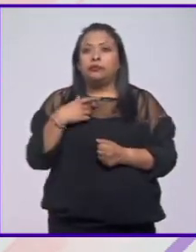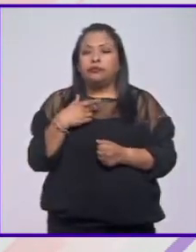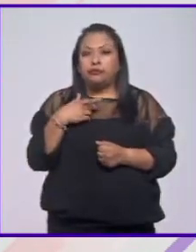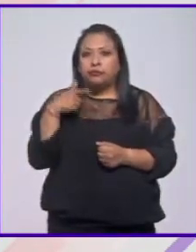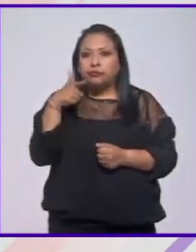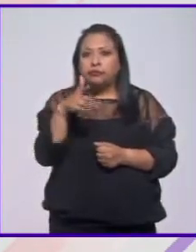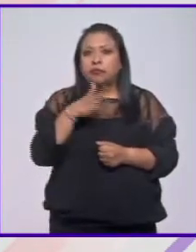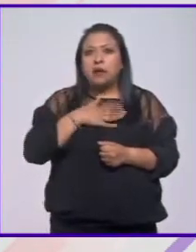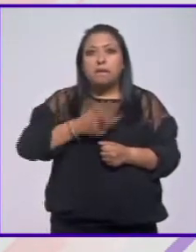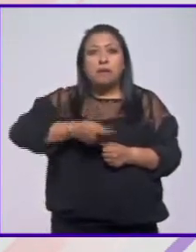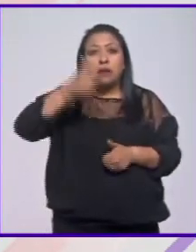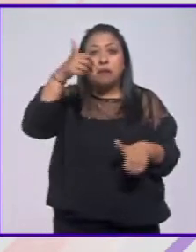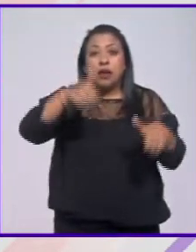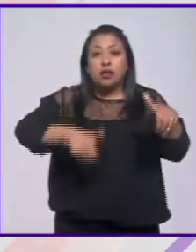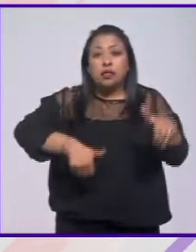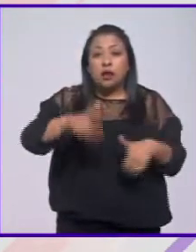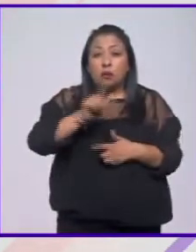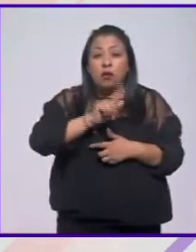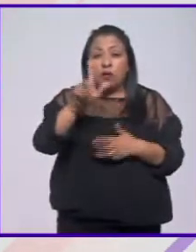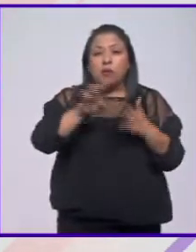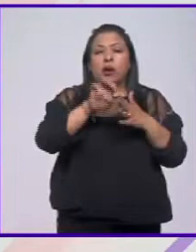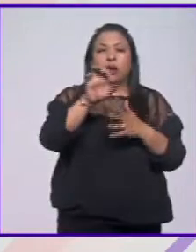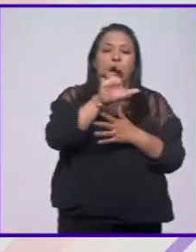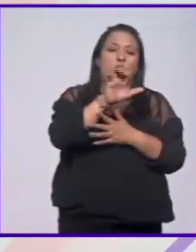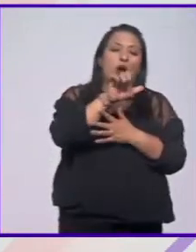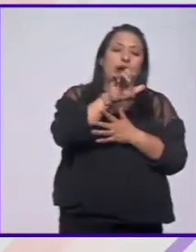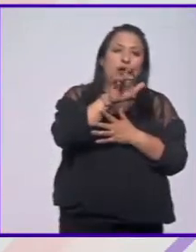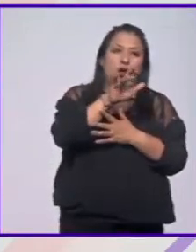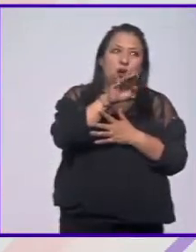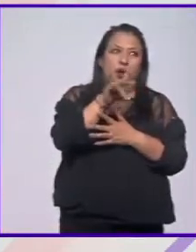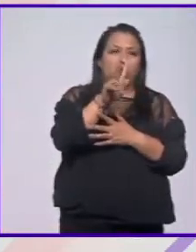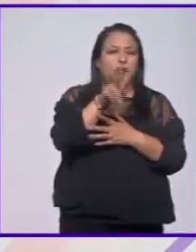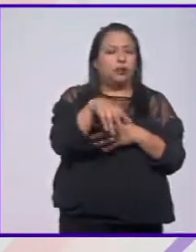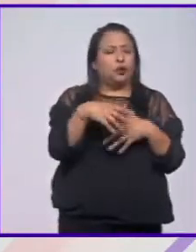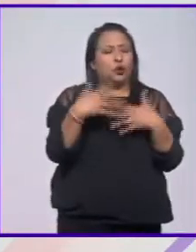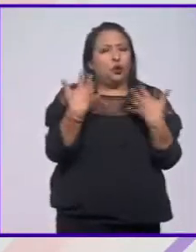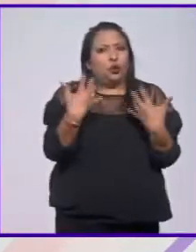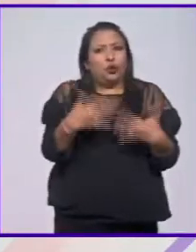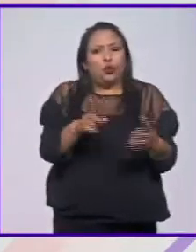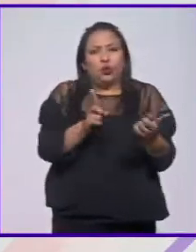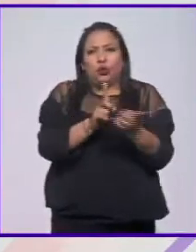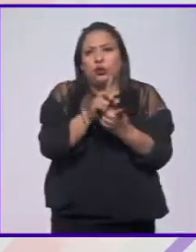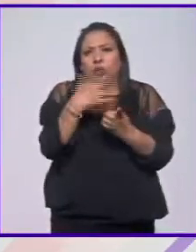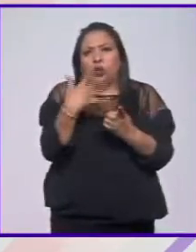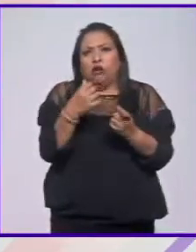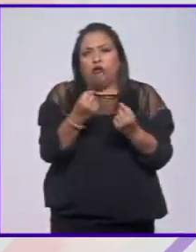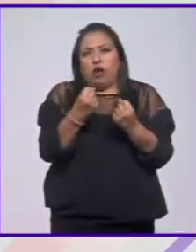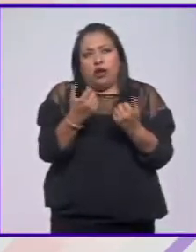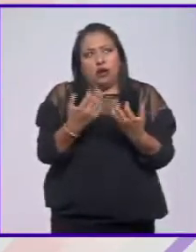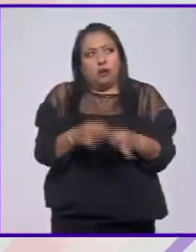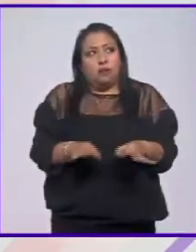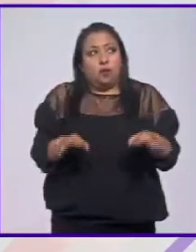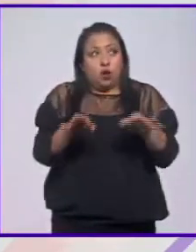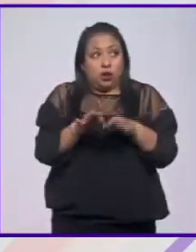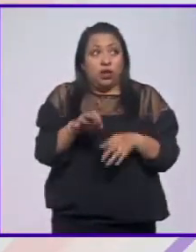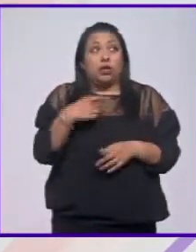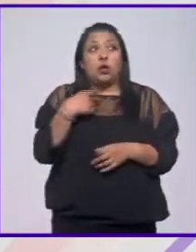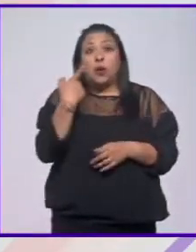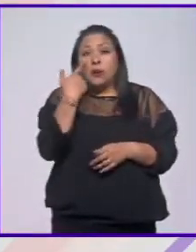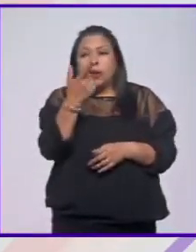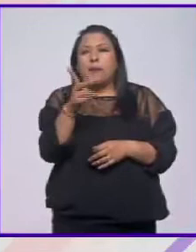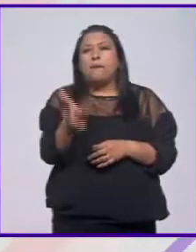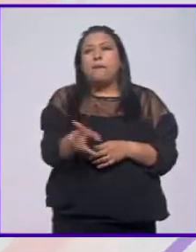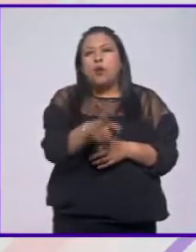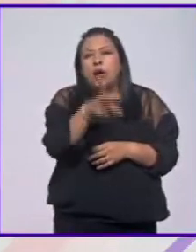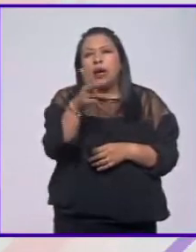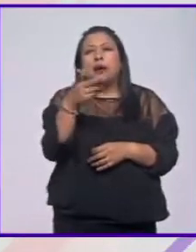primera obra profesional a gentes como Claudio Obregón, pues fue una impresión fortísima, ¿no? Lo había visto yo en mi pueblo,